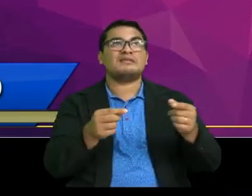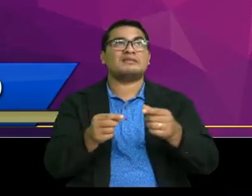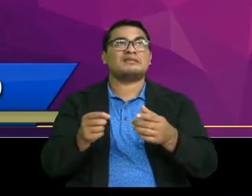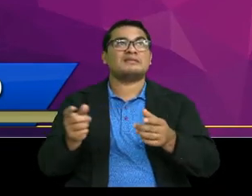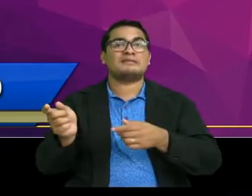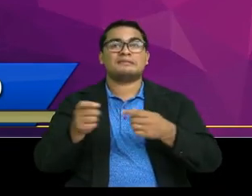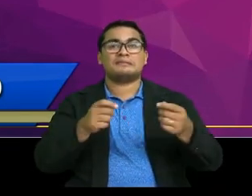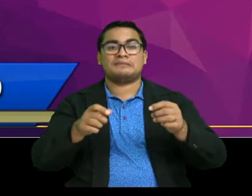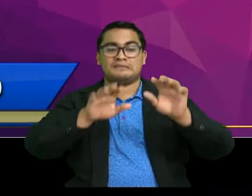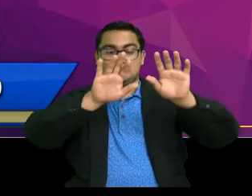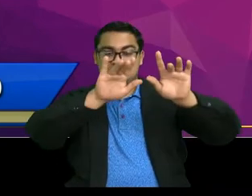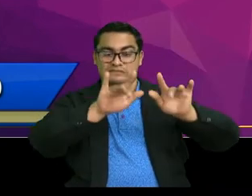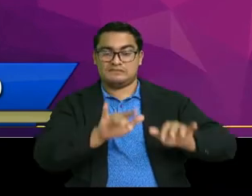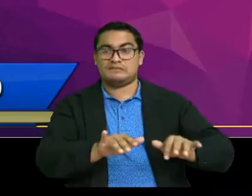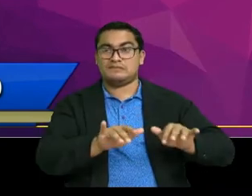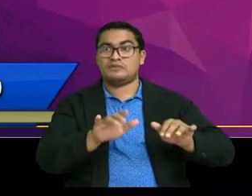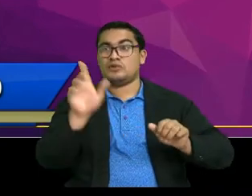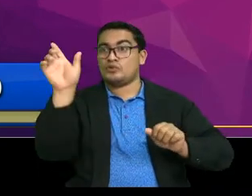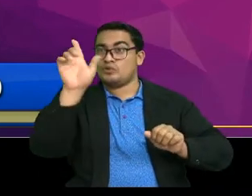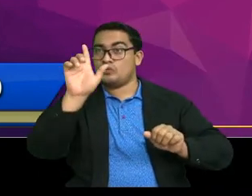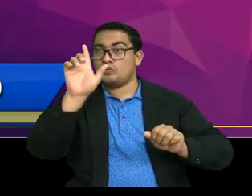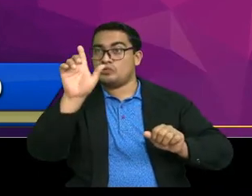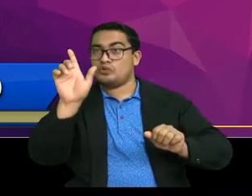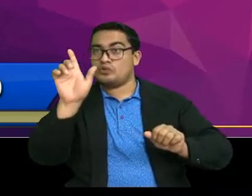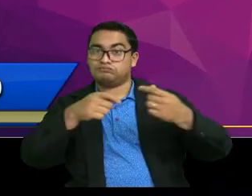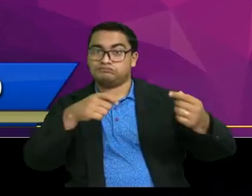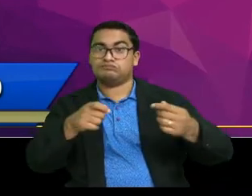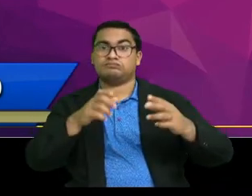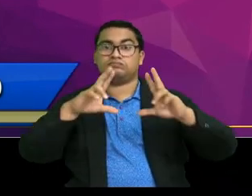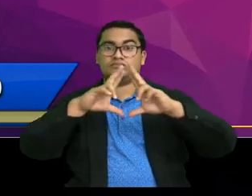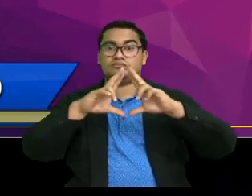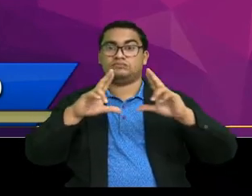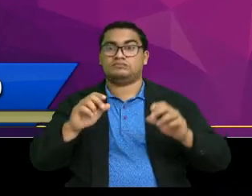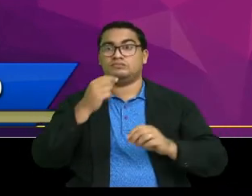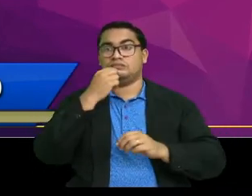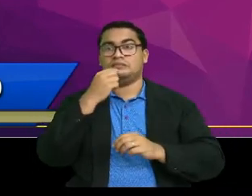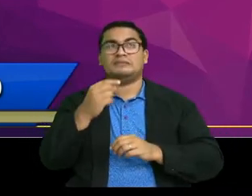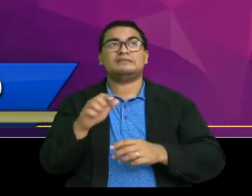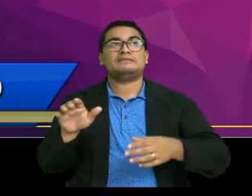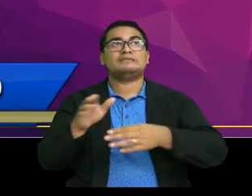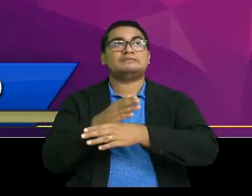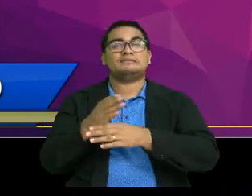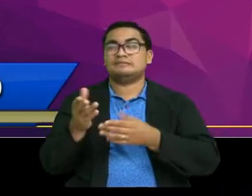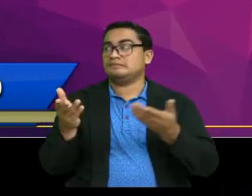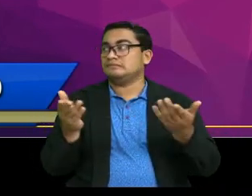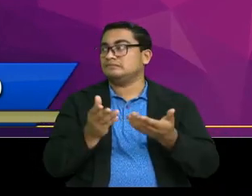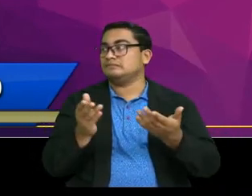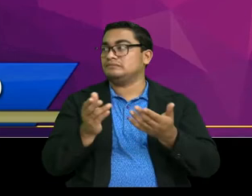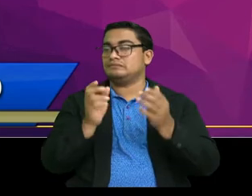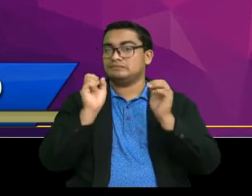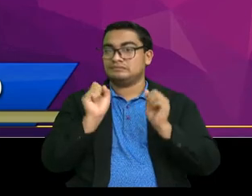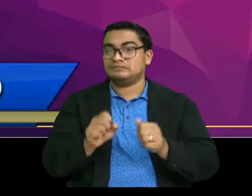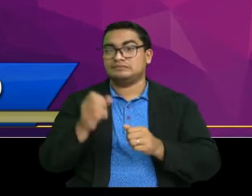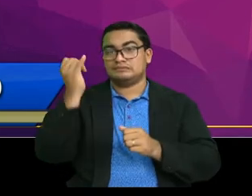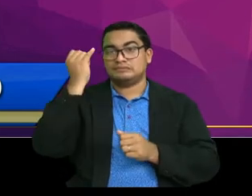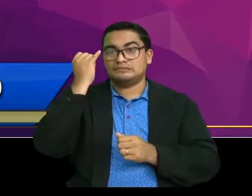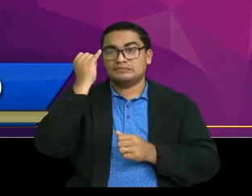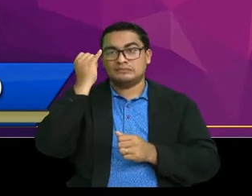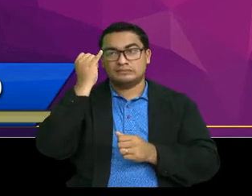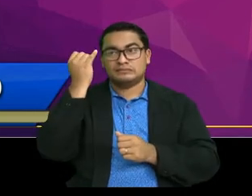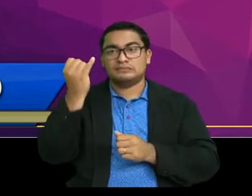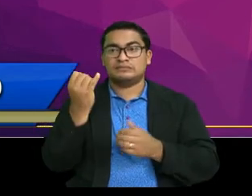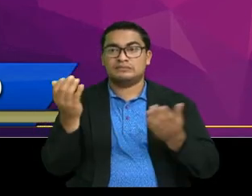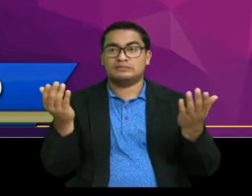Cyber Monday Nicaragua, y que es parte también de negocios digitales, y estamos viendo cómo estos emprendedores están trabajando,